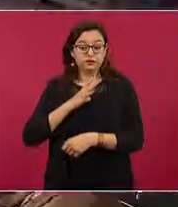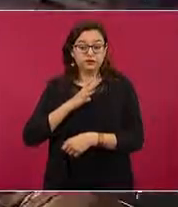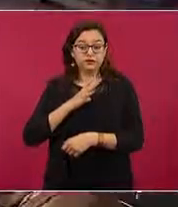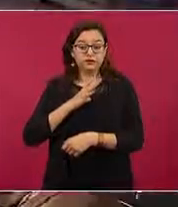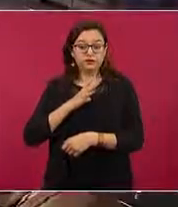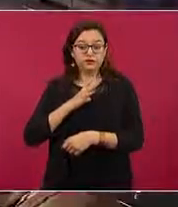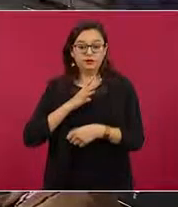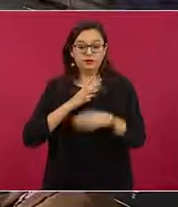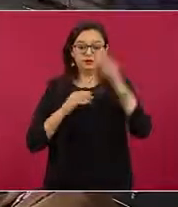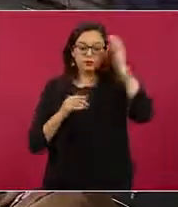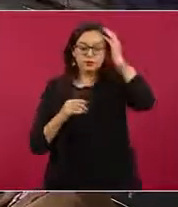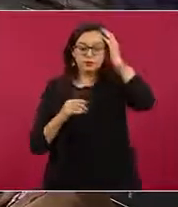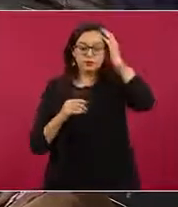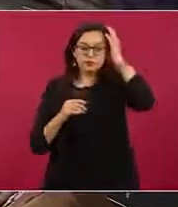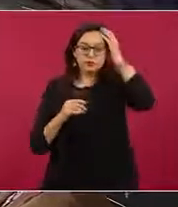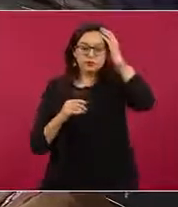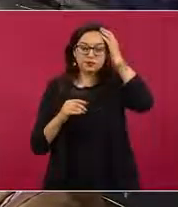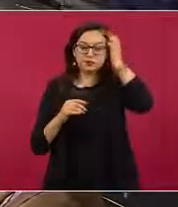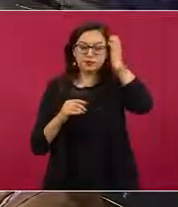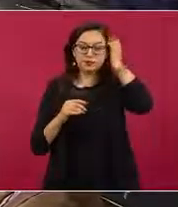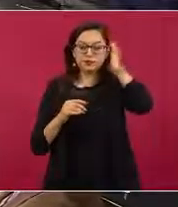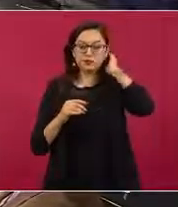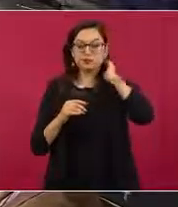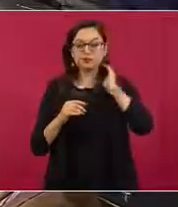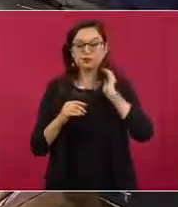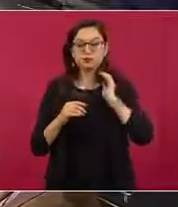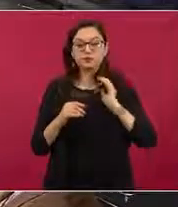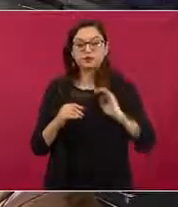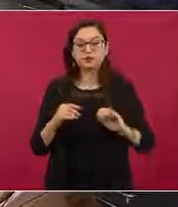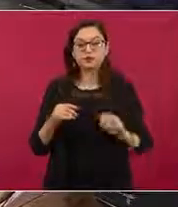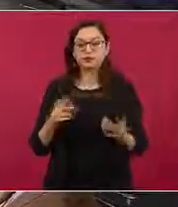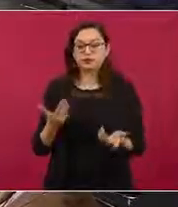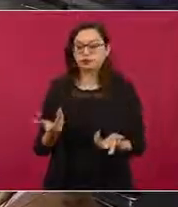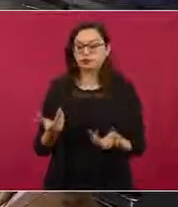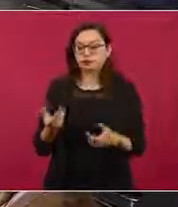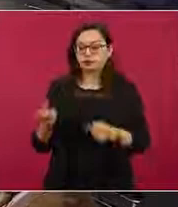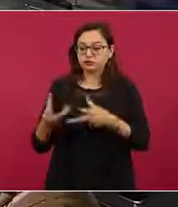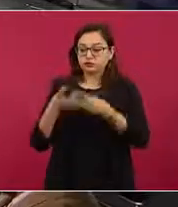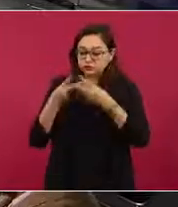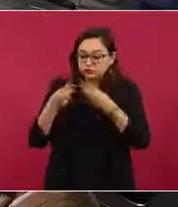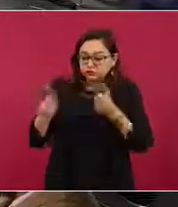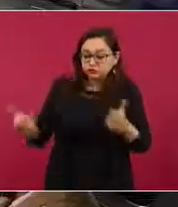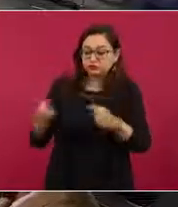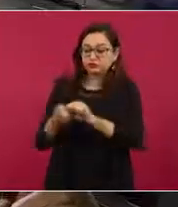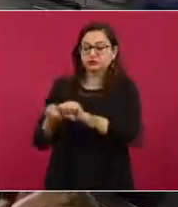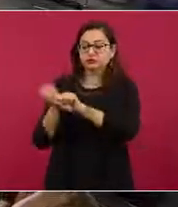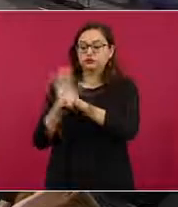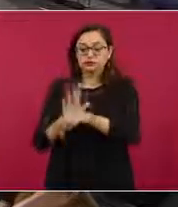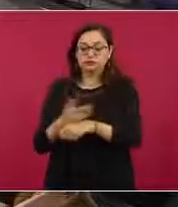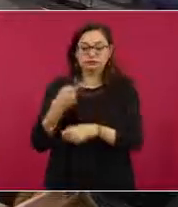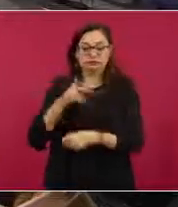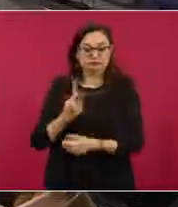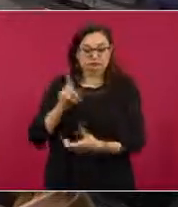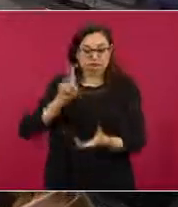los médicos lo van a conocer, no grave, sí, pero todavía